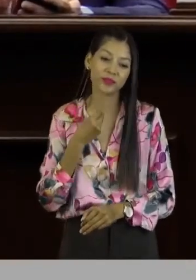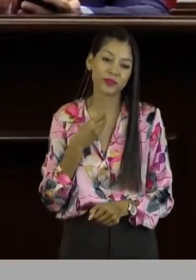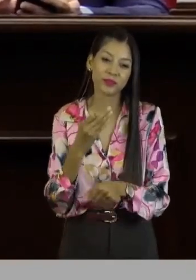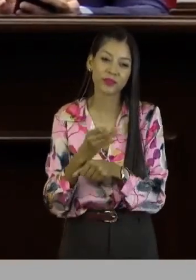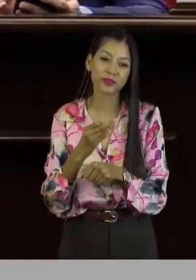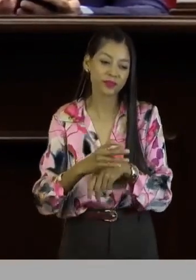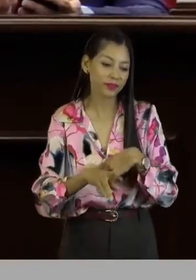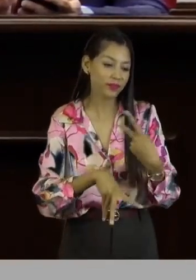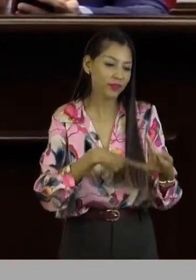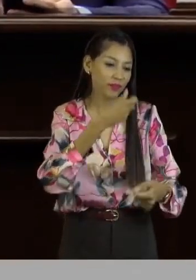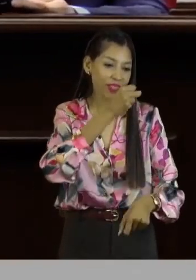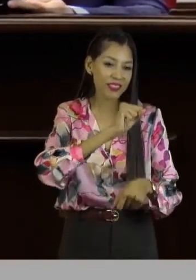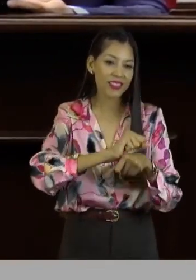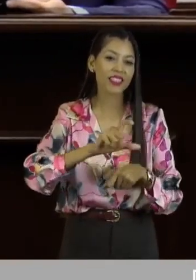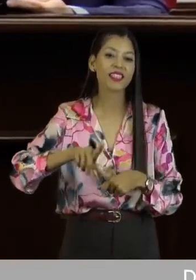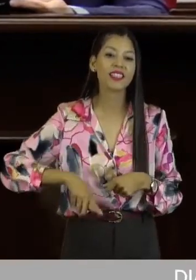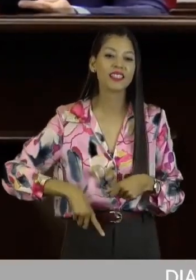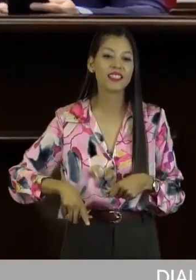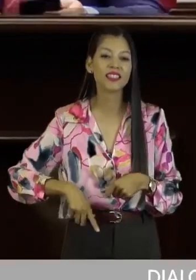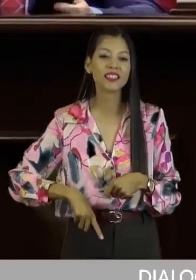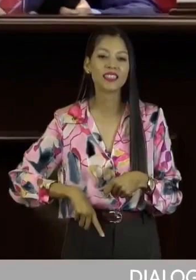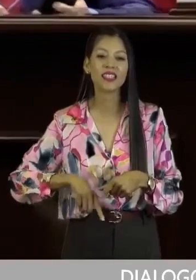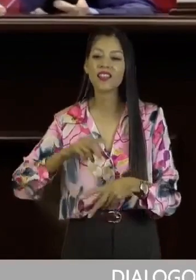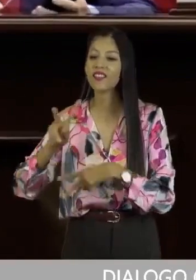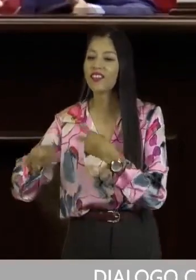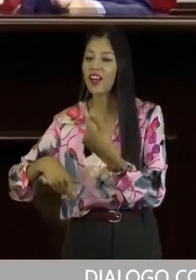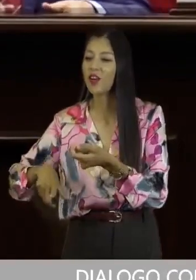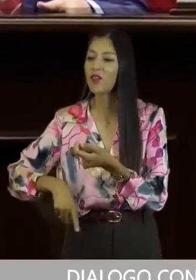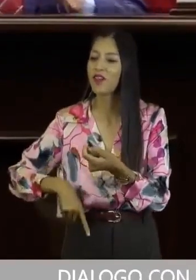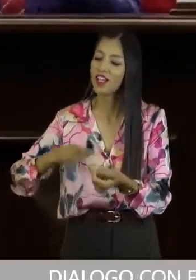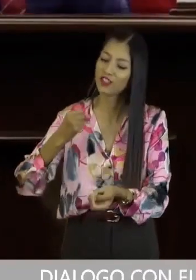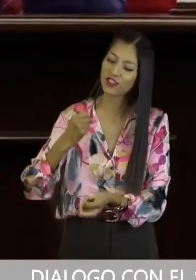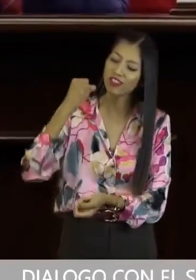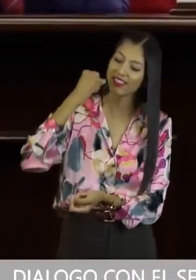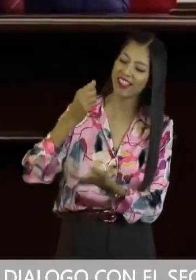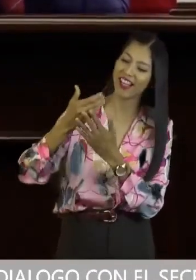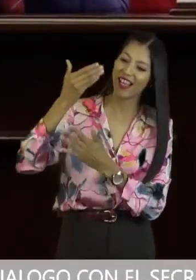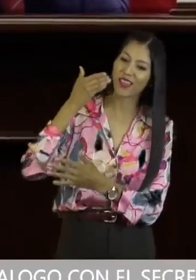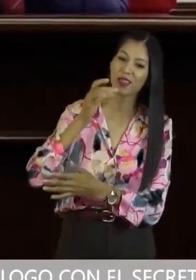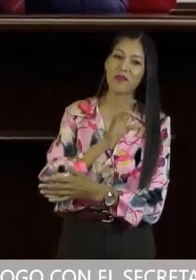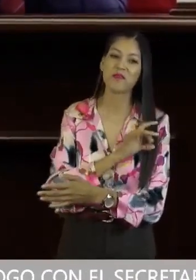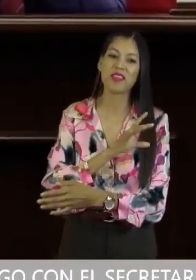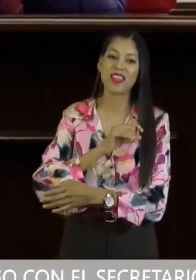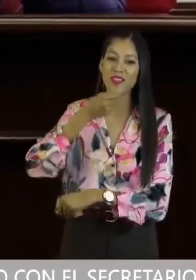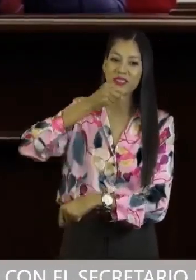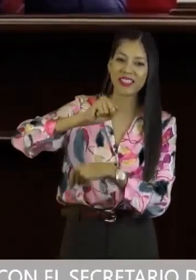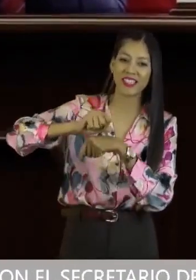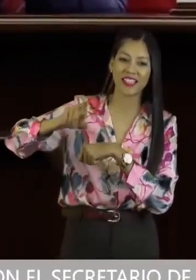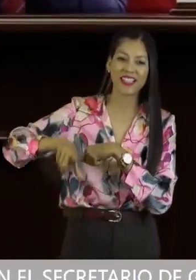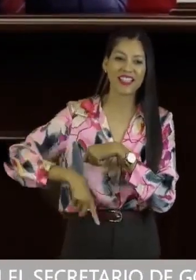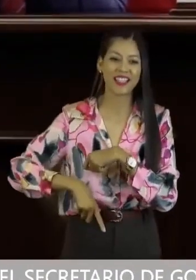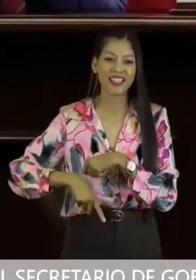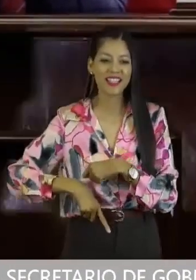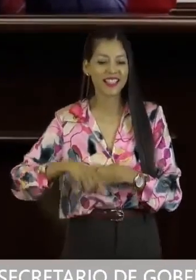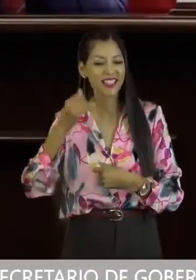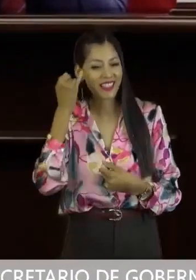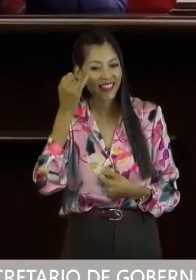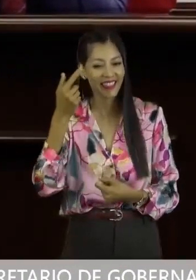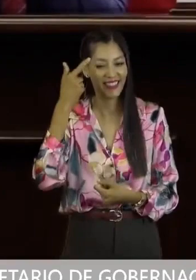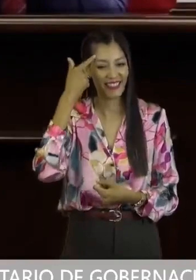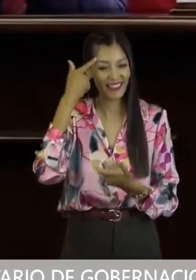secretario de Gobernación como el gobernador y le mientan la madre, pues antes le tenían miedo a los secretarios de Gobernación,